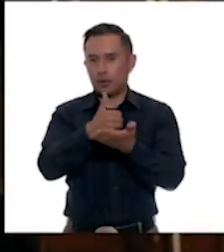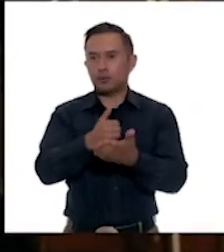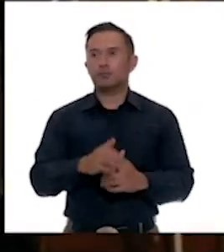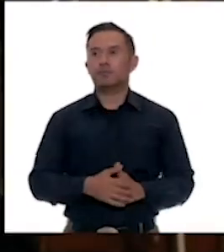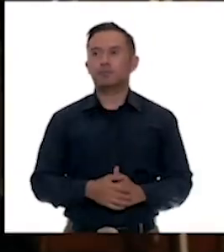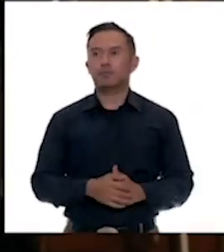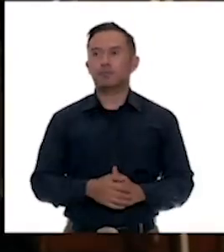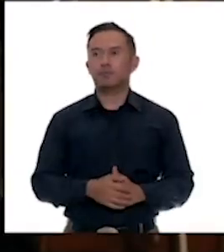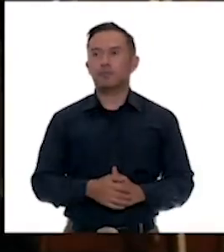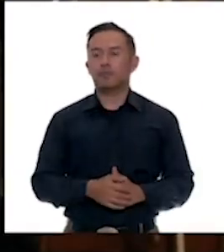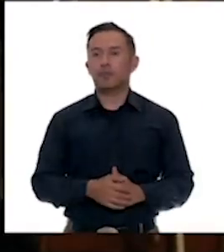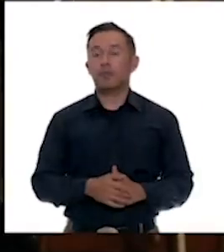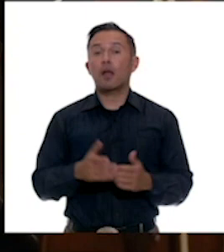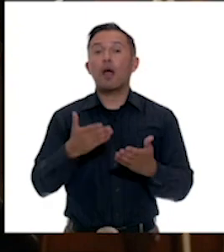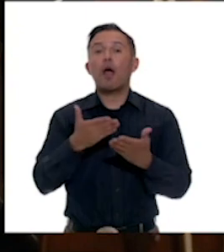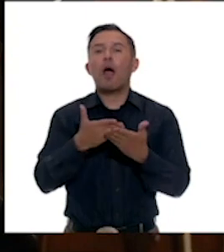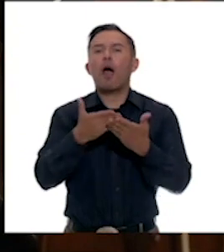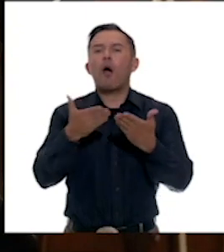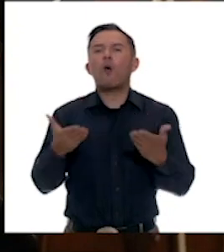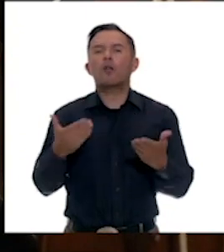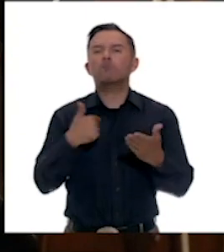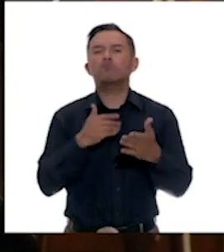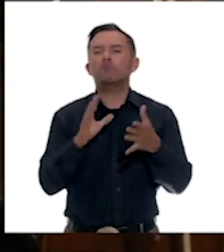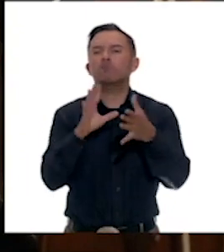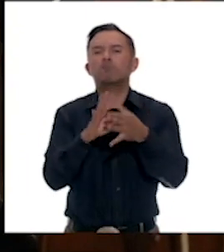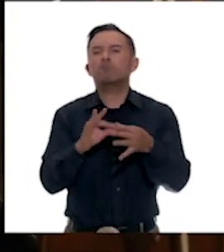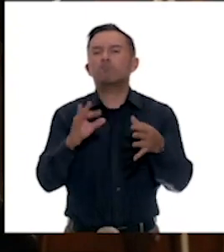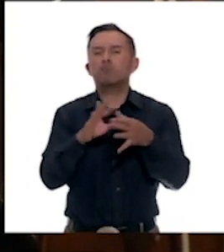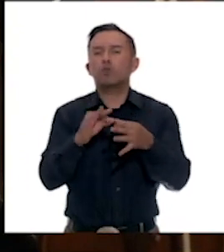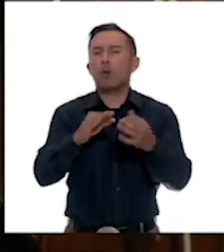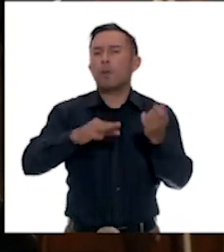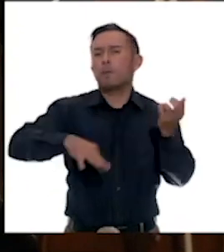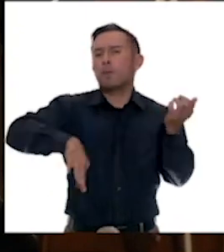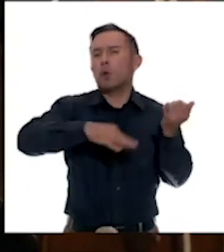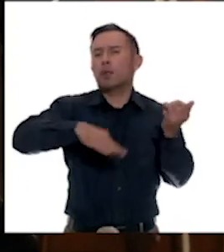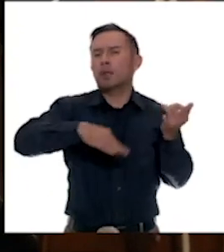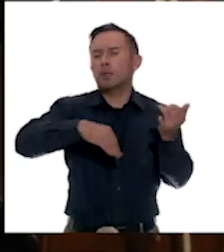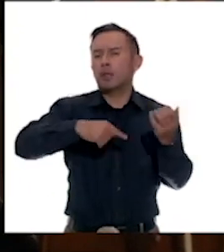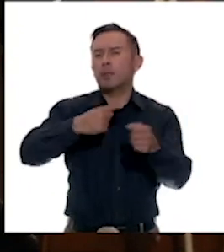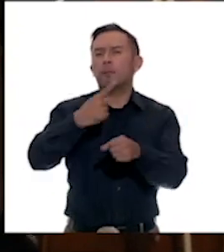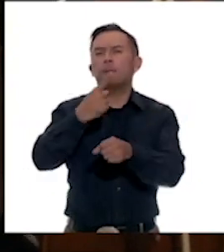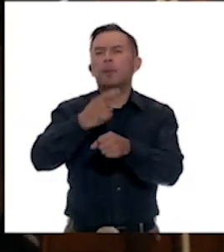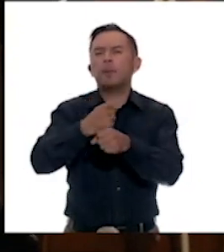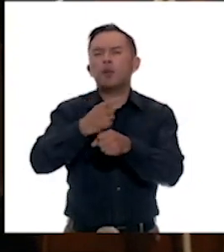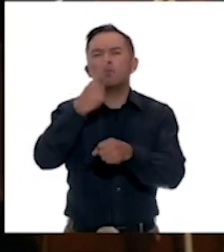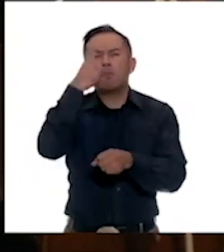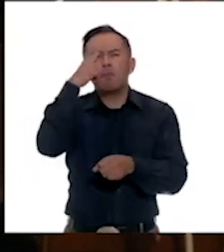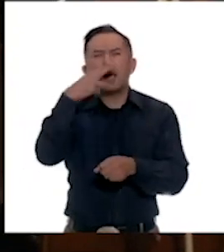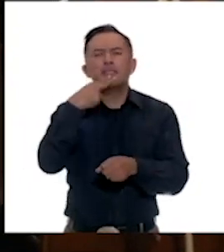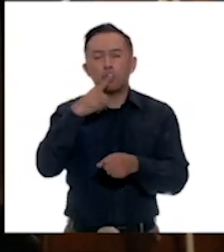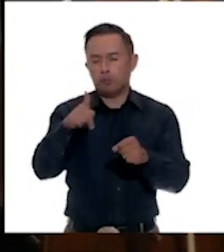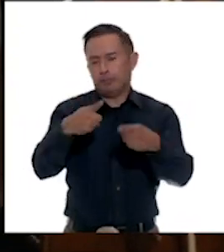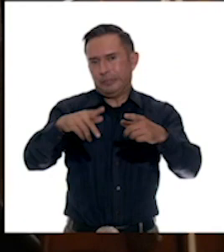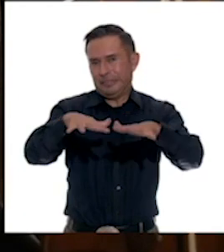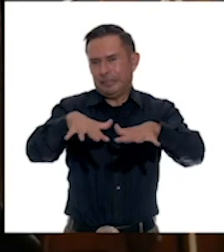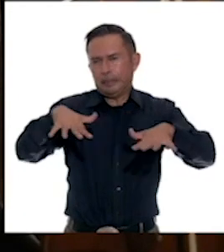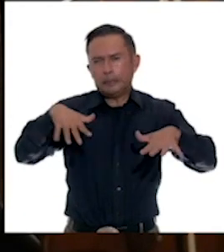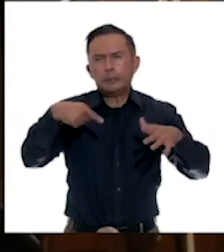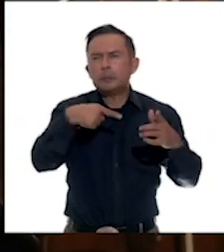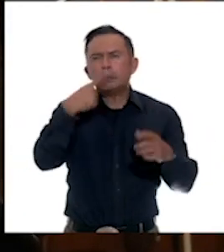Ahora voy a hablar un poquito de la función de los violines primeros en una orquesta sinfónica. Antes que